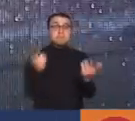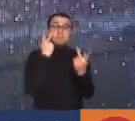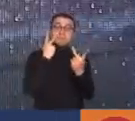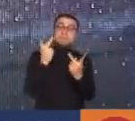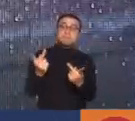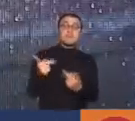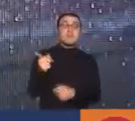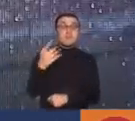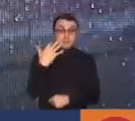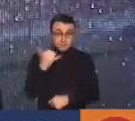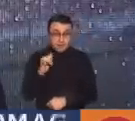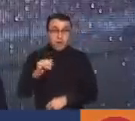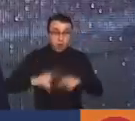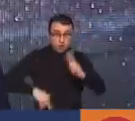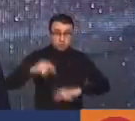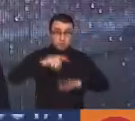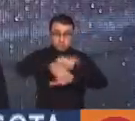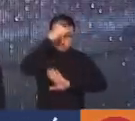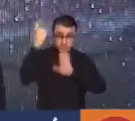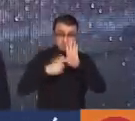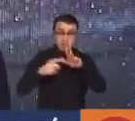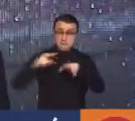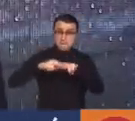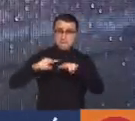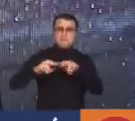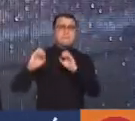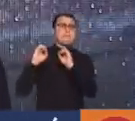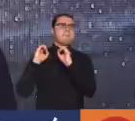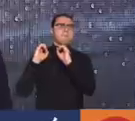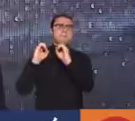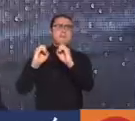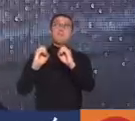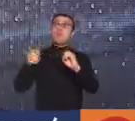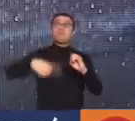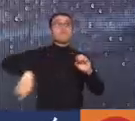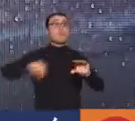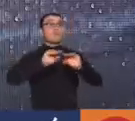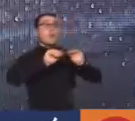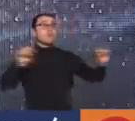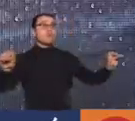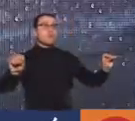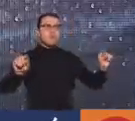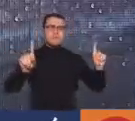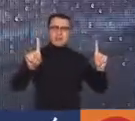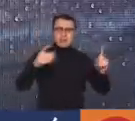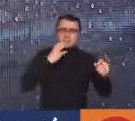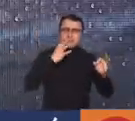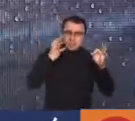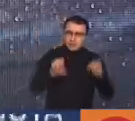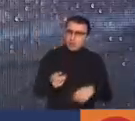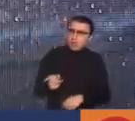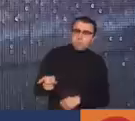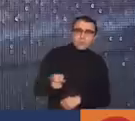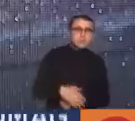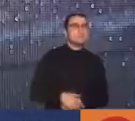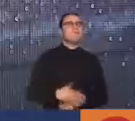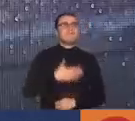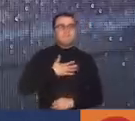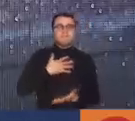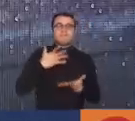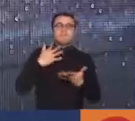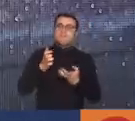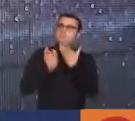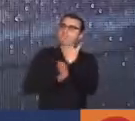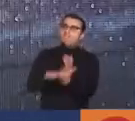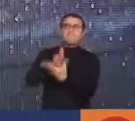a ver si hay un metro. Eso sí lo anuncian mucho, pero no hay un metro. Entonces quiero hablar con los jefes del